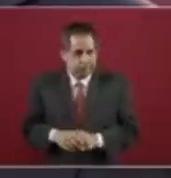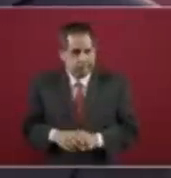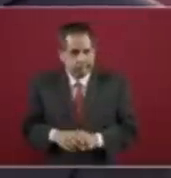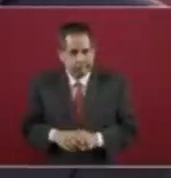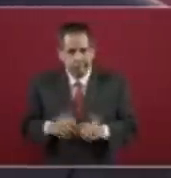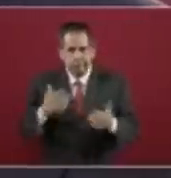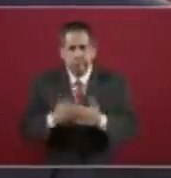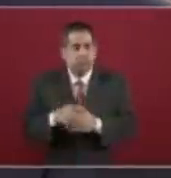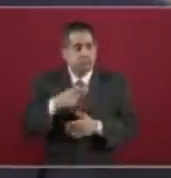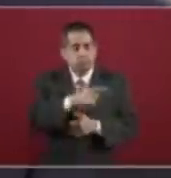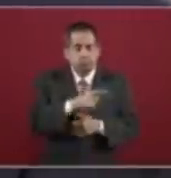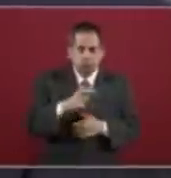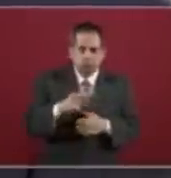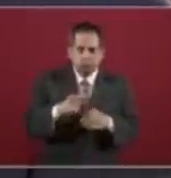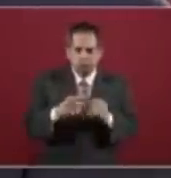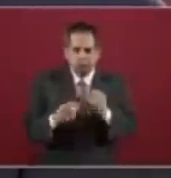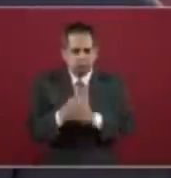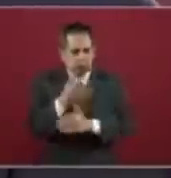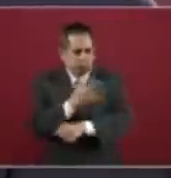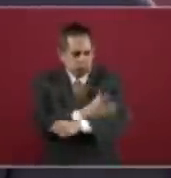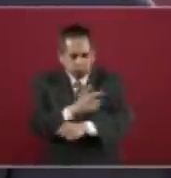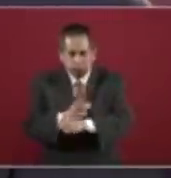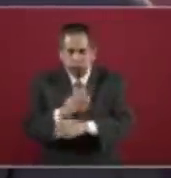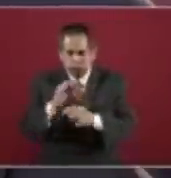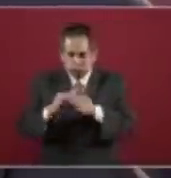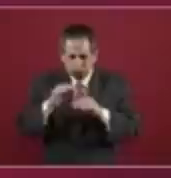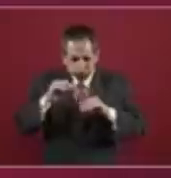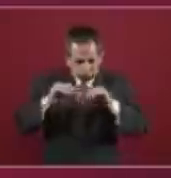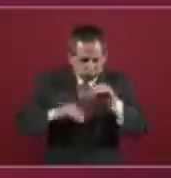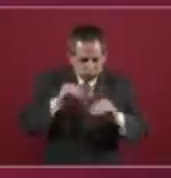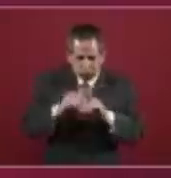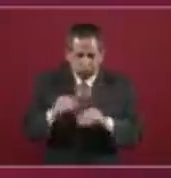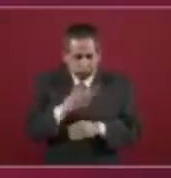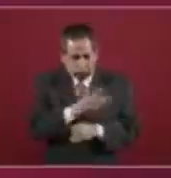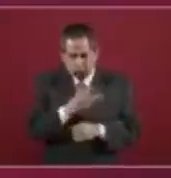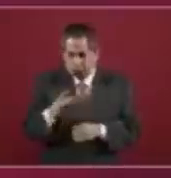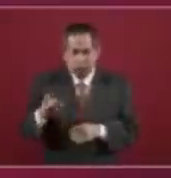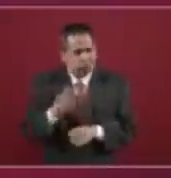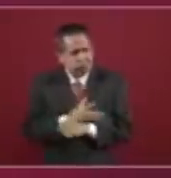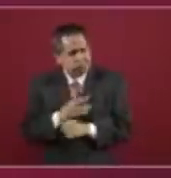son técnicos y es gente honesta la que se envió.